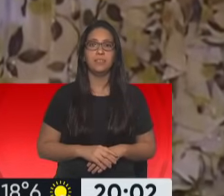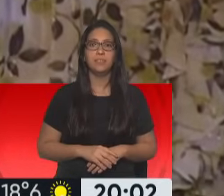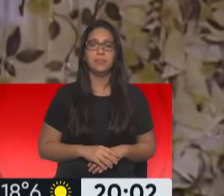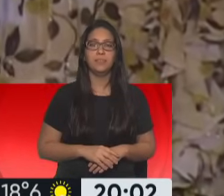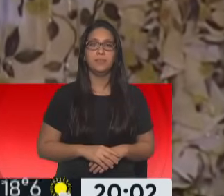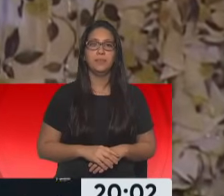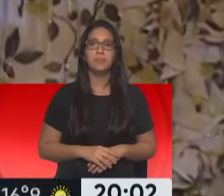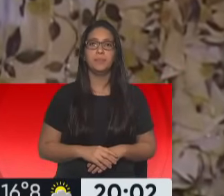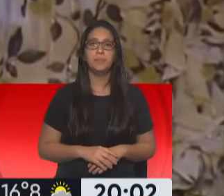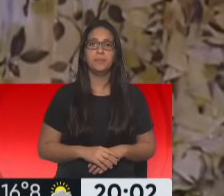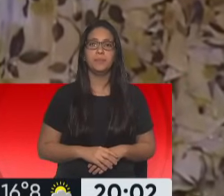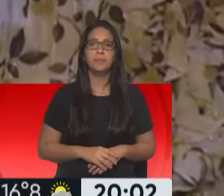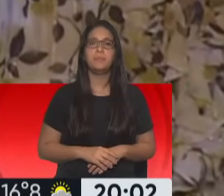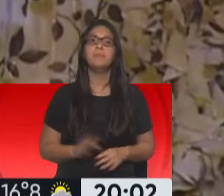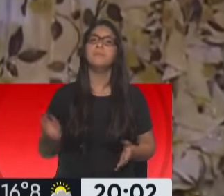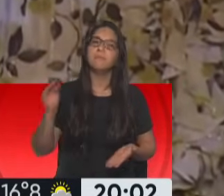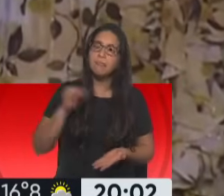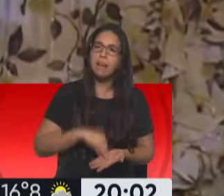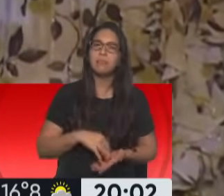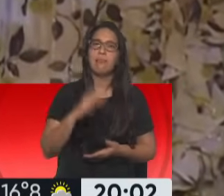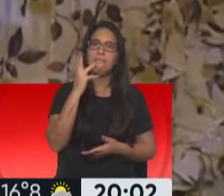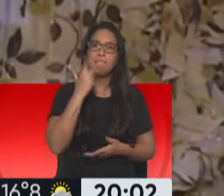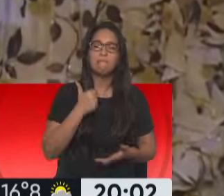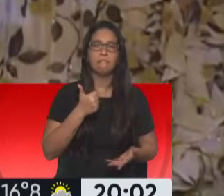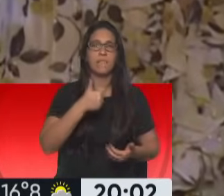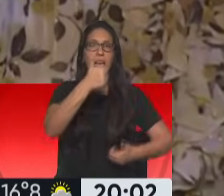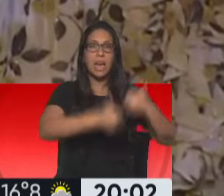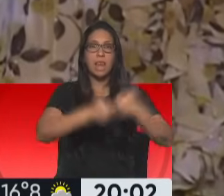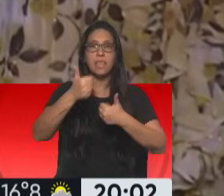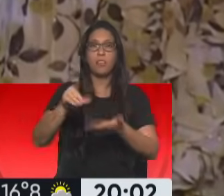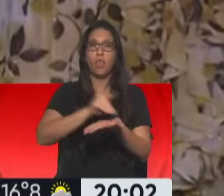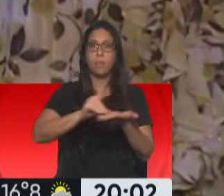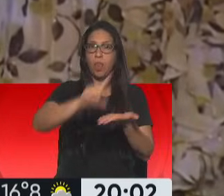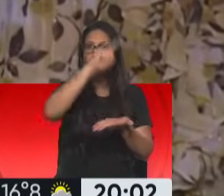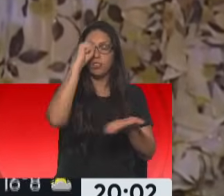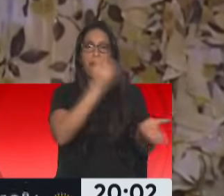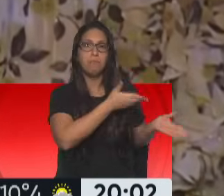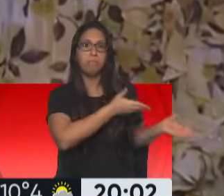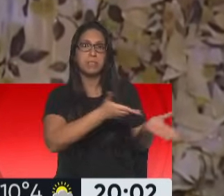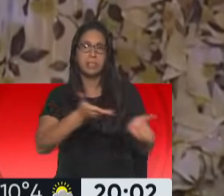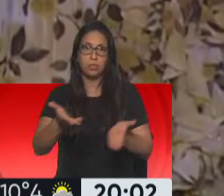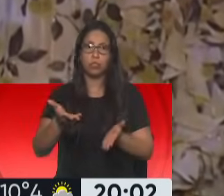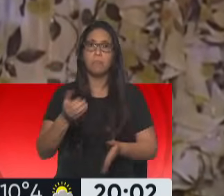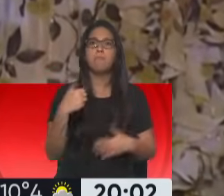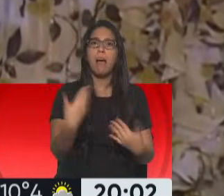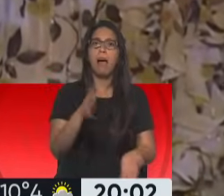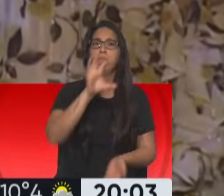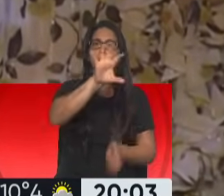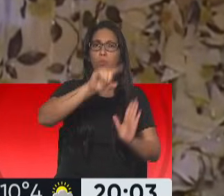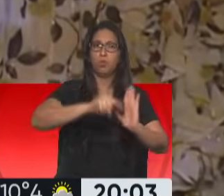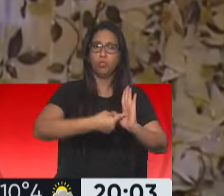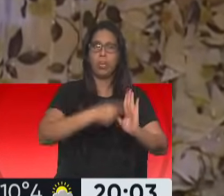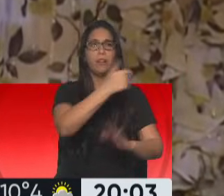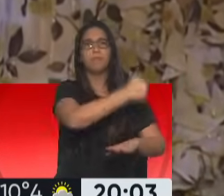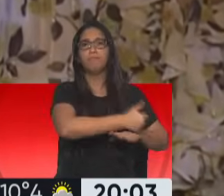Además, quisiera comenzar presentando a los candidatos a diputados nacionales de la provincia de Buenos Aires que están